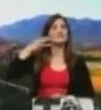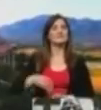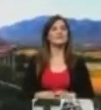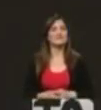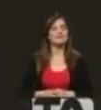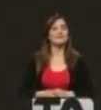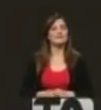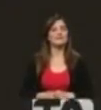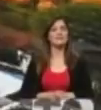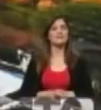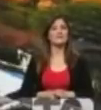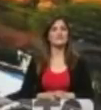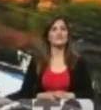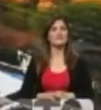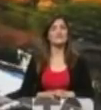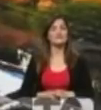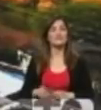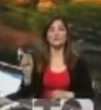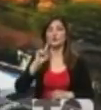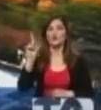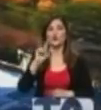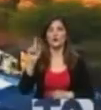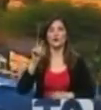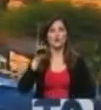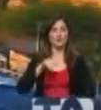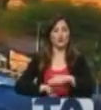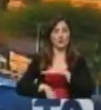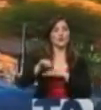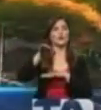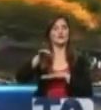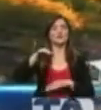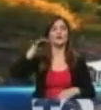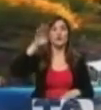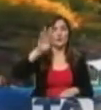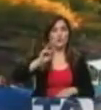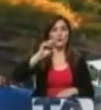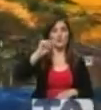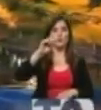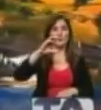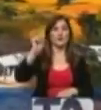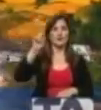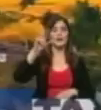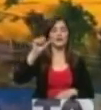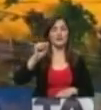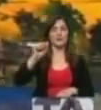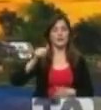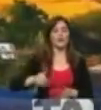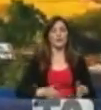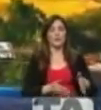ecuatoriano. No, nos vamos hasta Macará. Al ingreso a la ciudad. Así es. Esto es en el sur del país. Exacto, en la